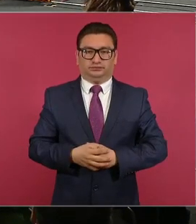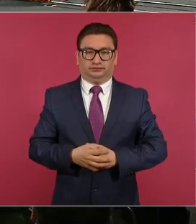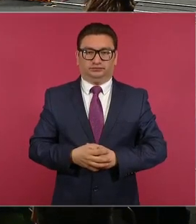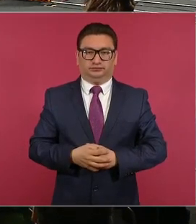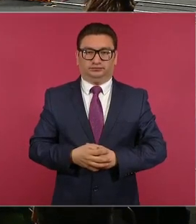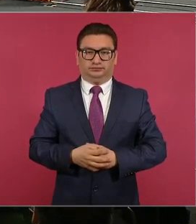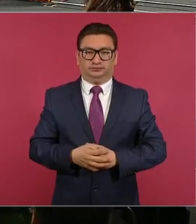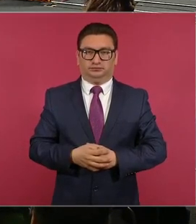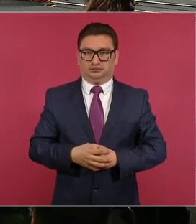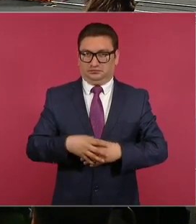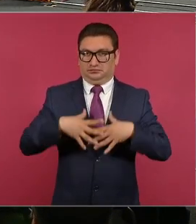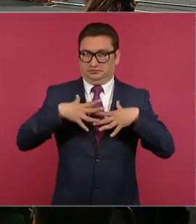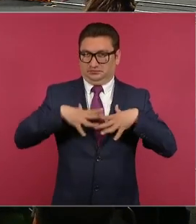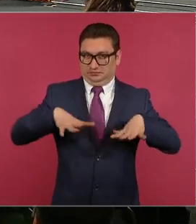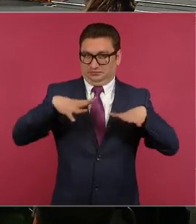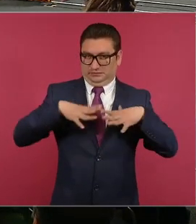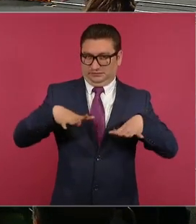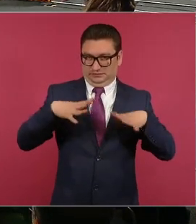este un traje, ¿no?